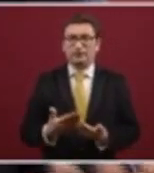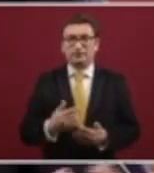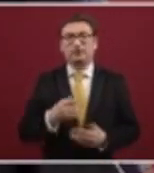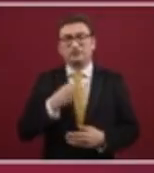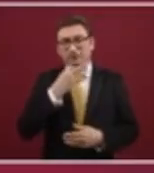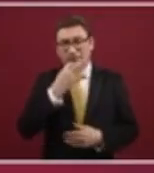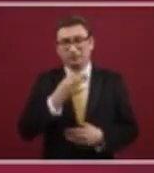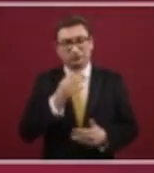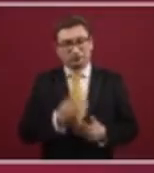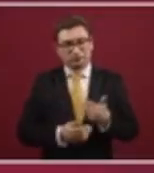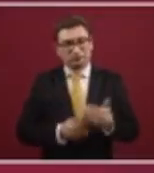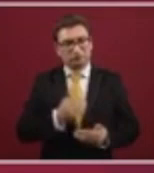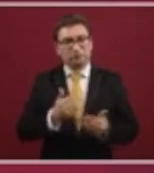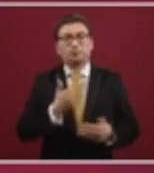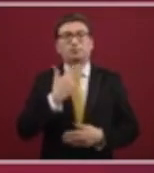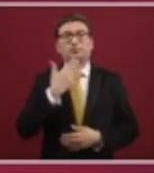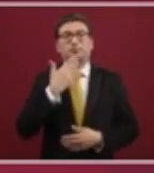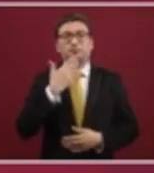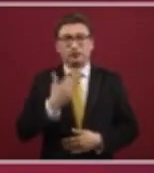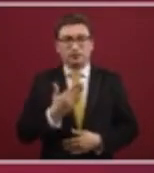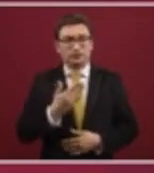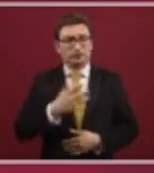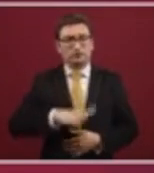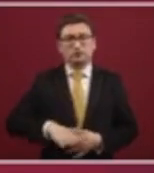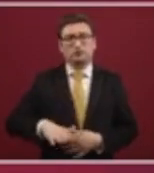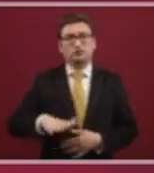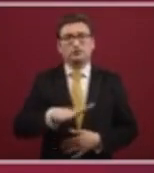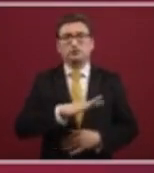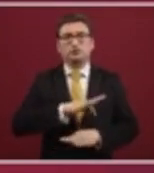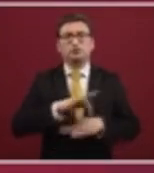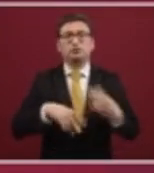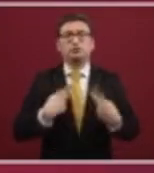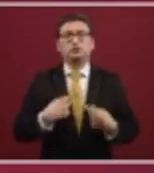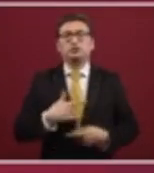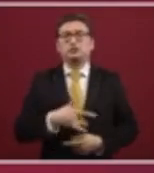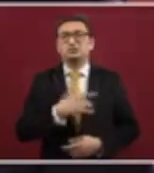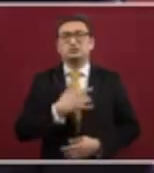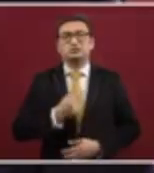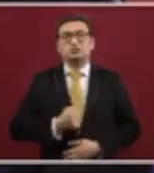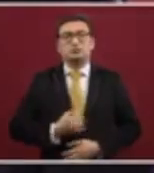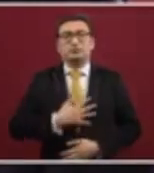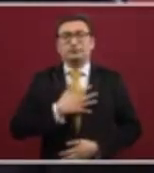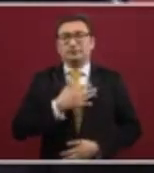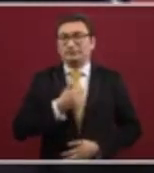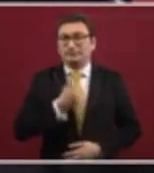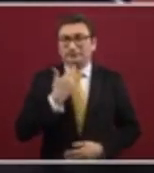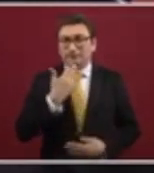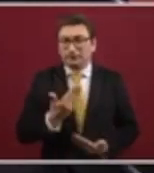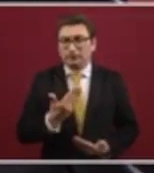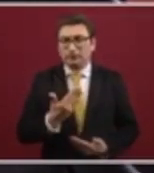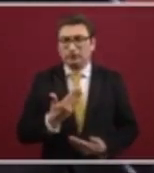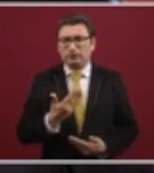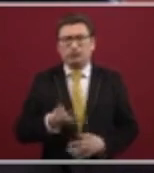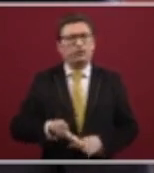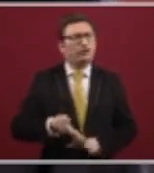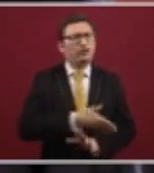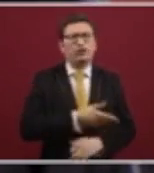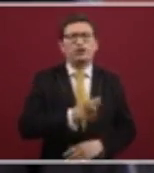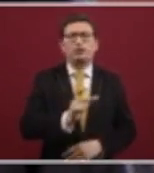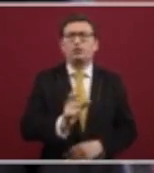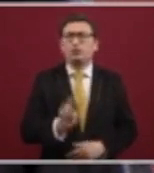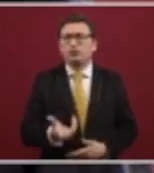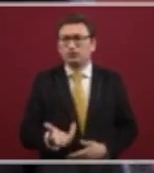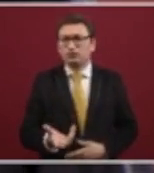además que hay bienestar en la gente. ¿Cuándo? Díganme,